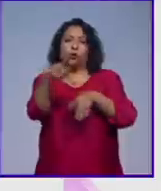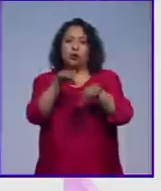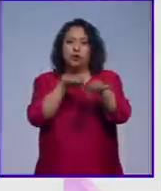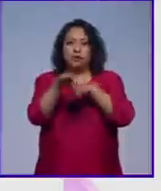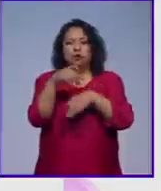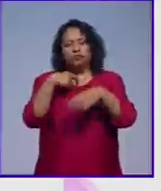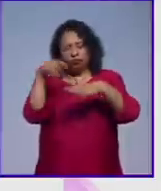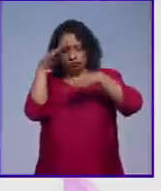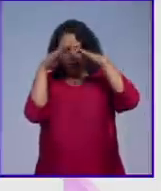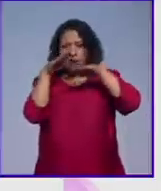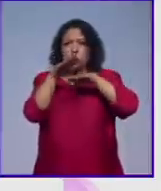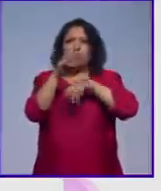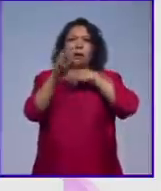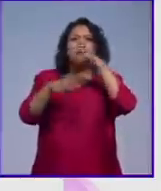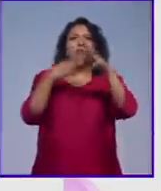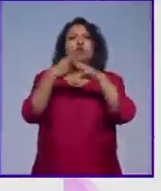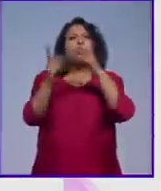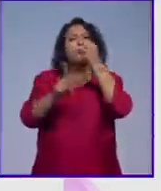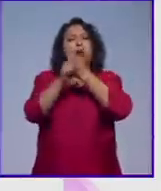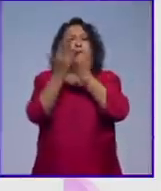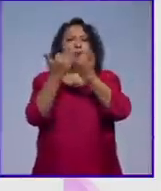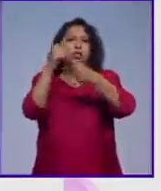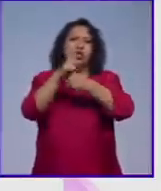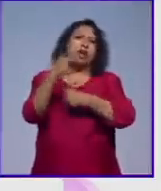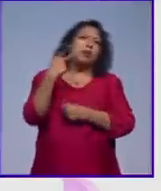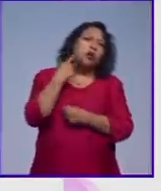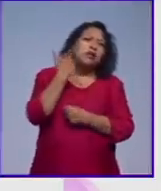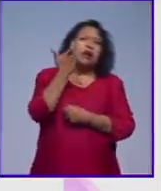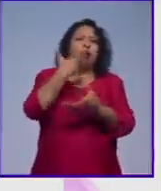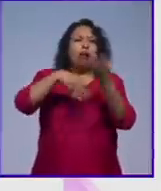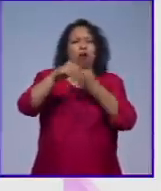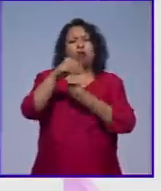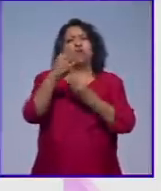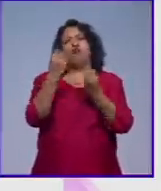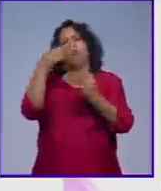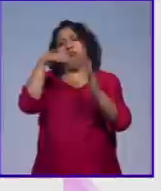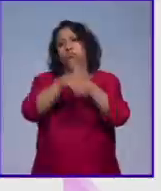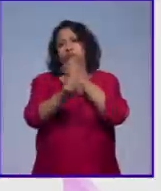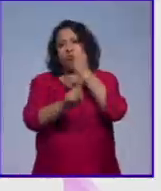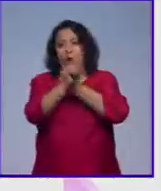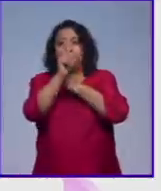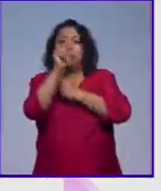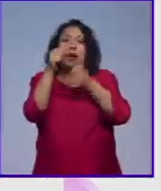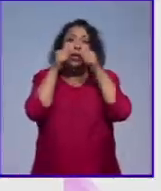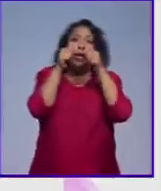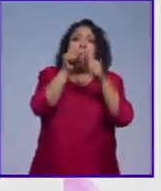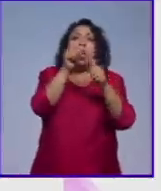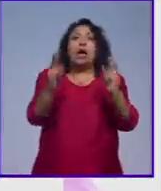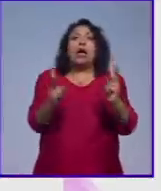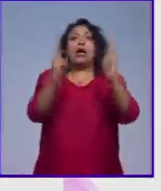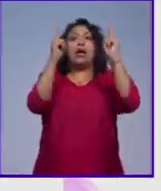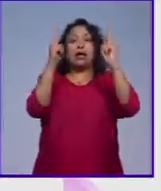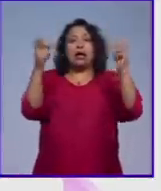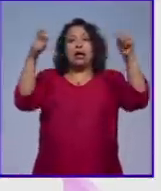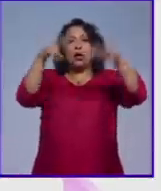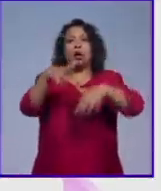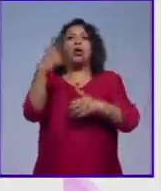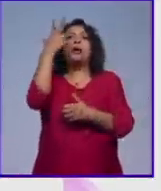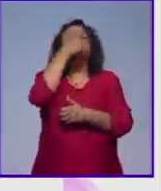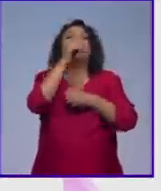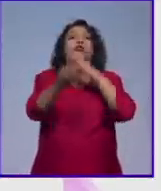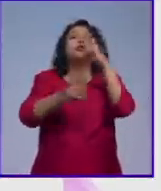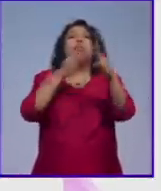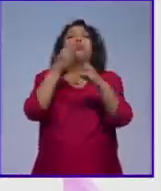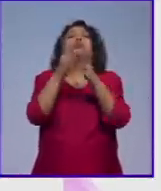que reflexionan sobre un mundo en crisis social, política y económica, además que atienden al lema del encuentro, Hermoso